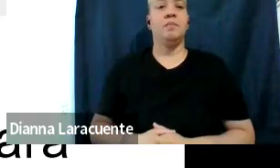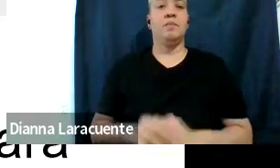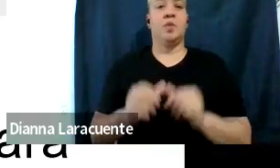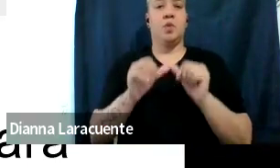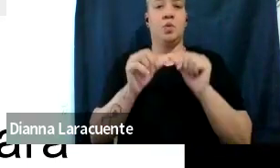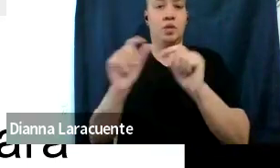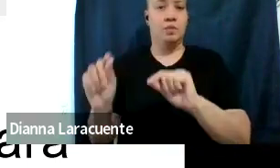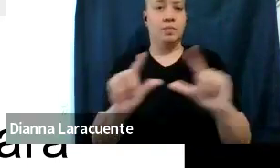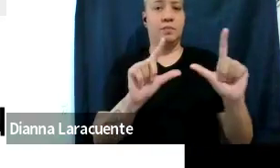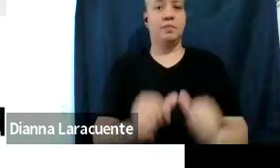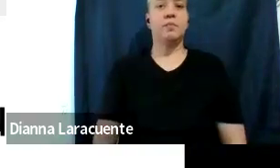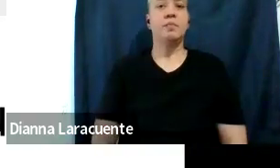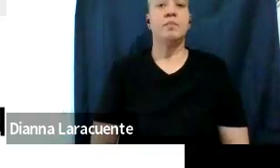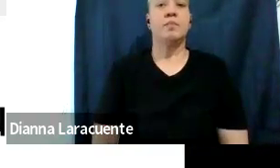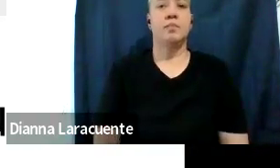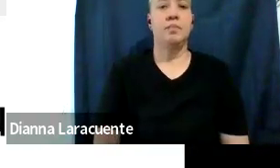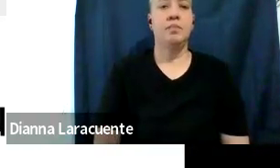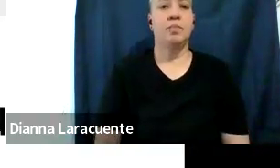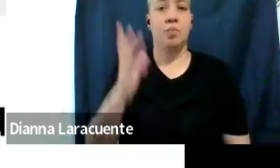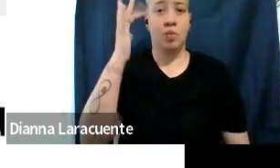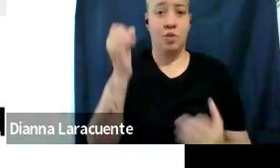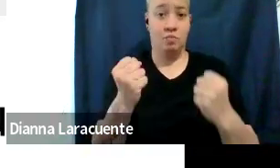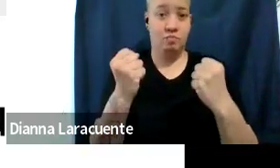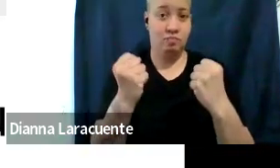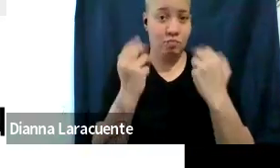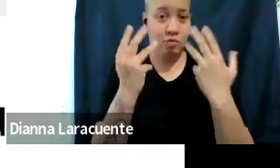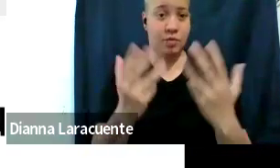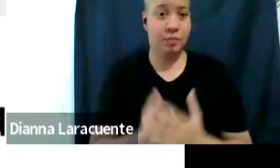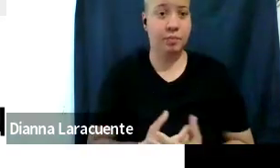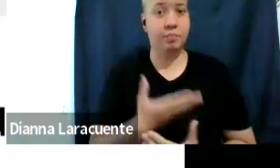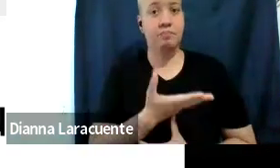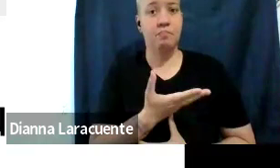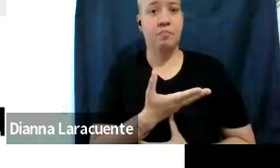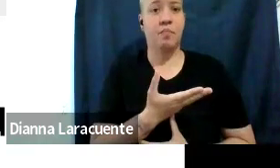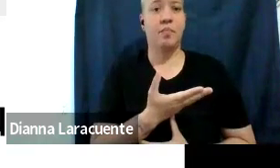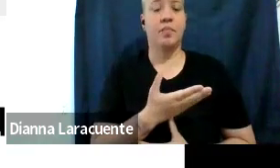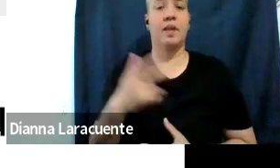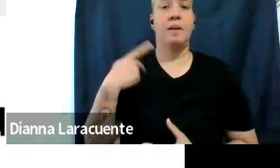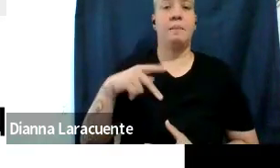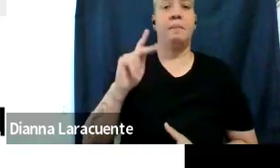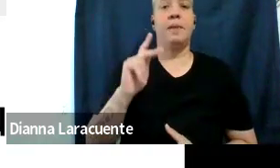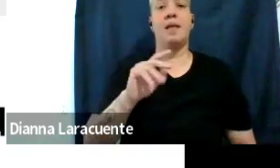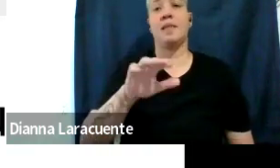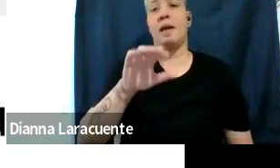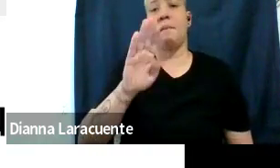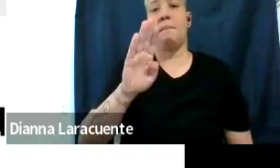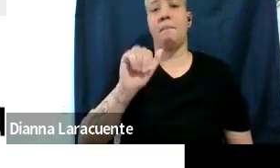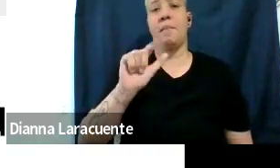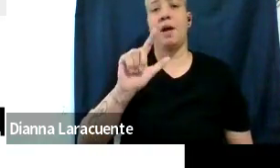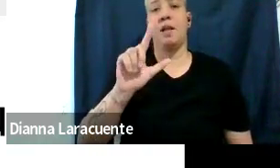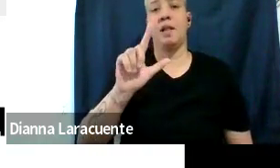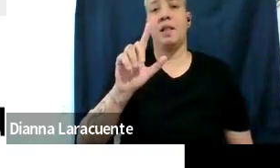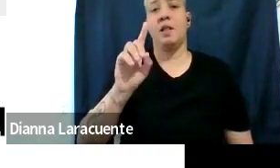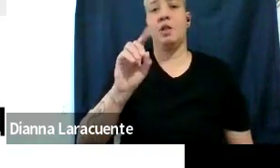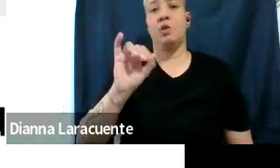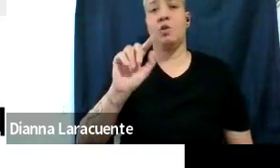sigue la foto, son muchas. Aquí se ve la Plaza Valdoriotti, que es la plaza frente a la alcaldía, así se